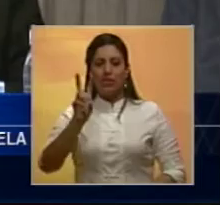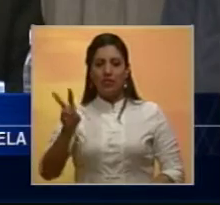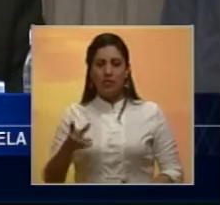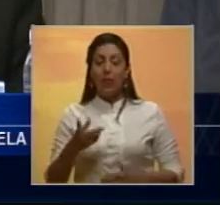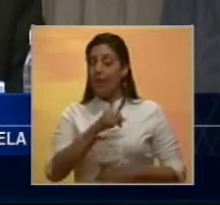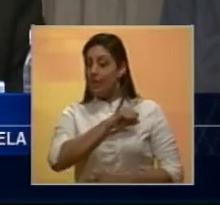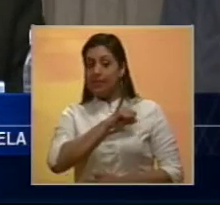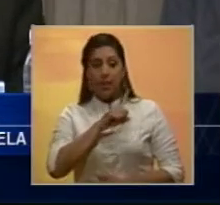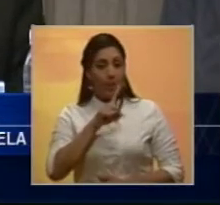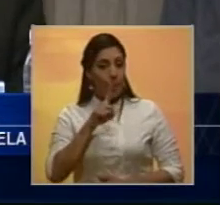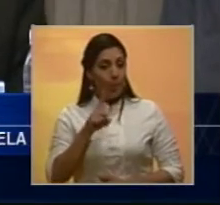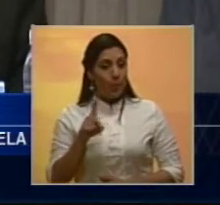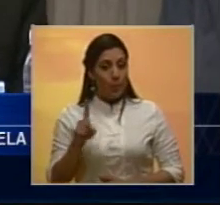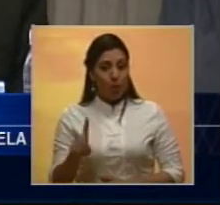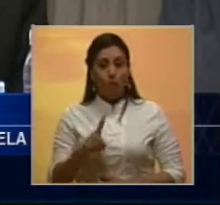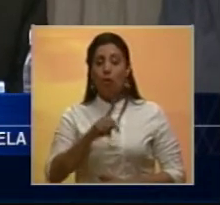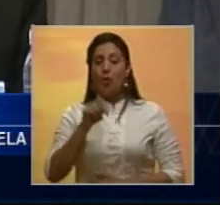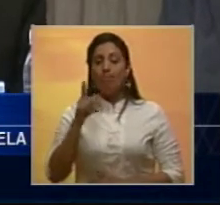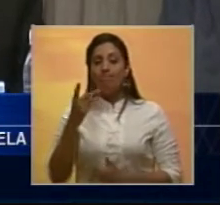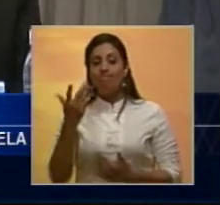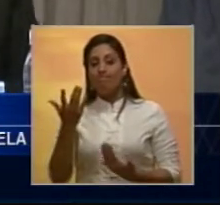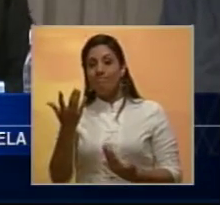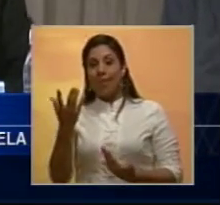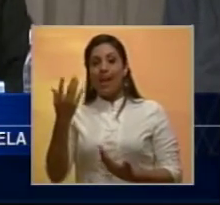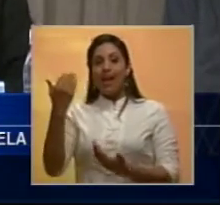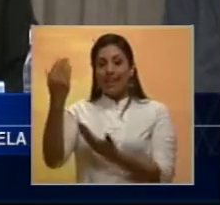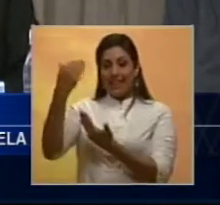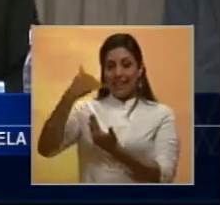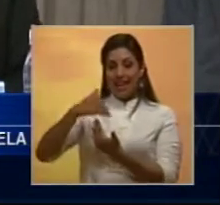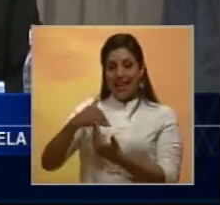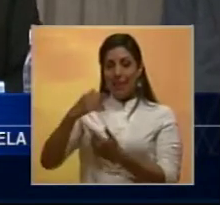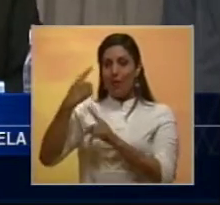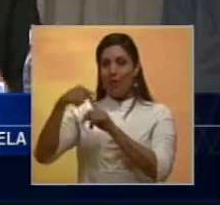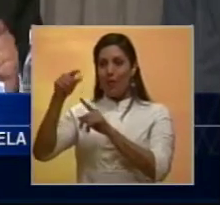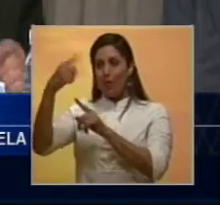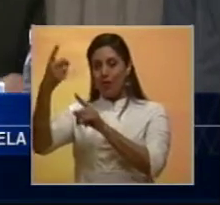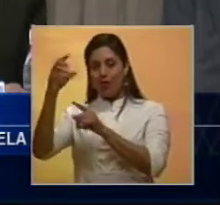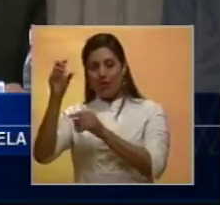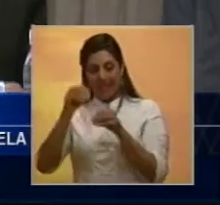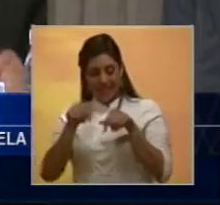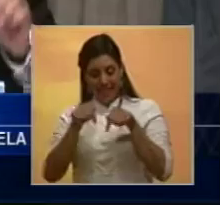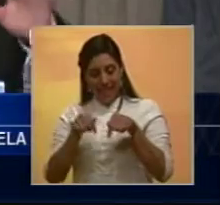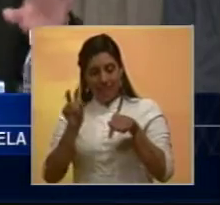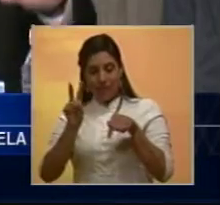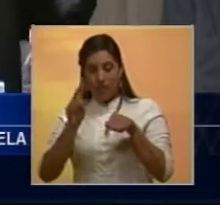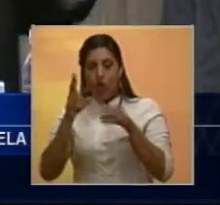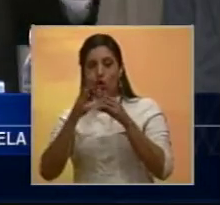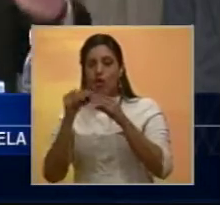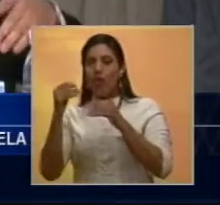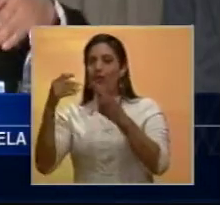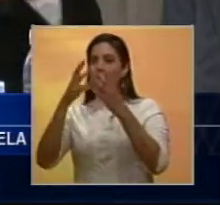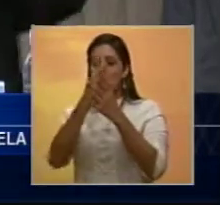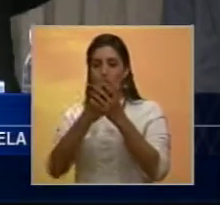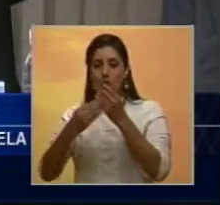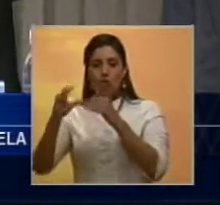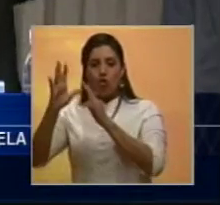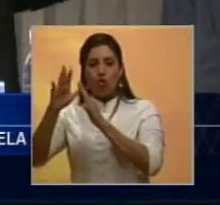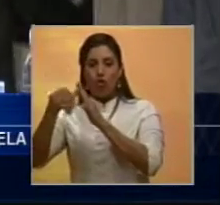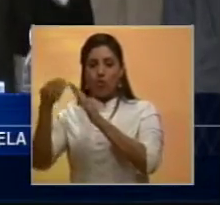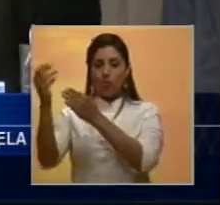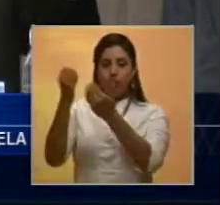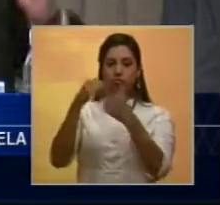Y tampoco van a atraer al territorio todo lo que se llevaron